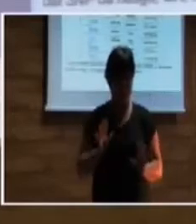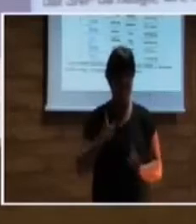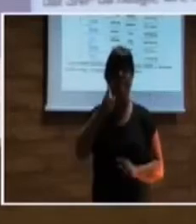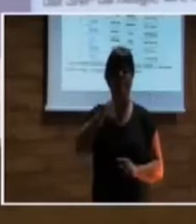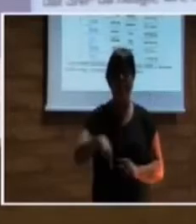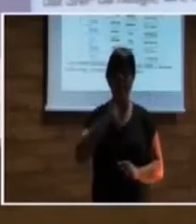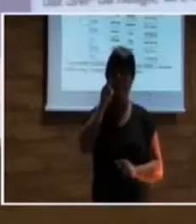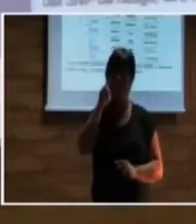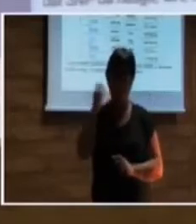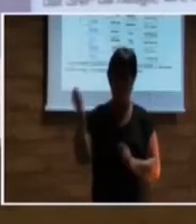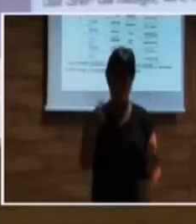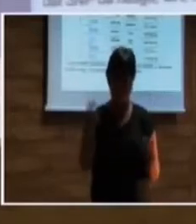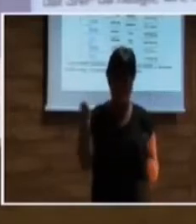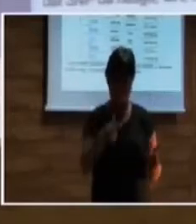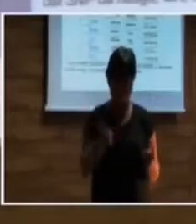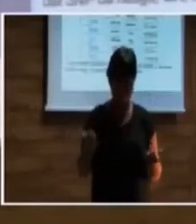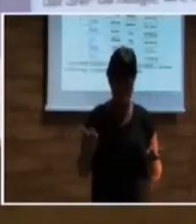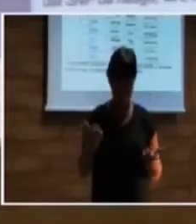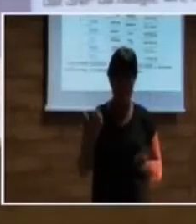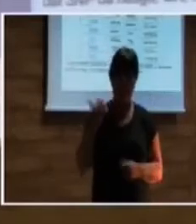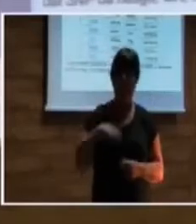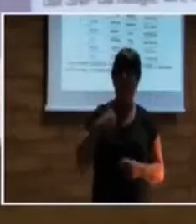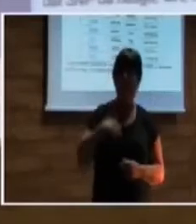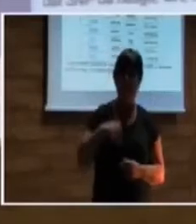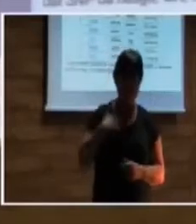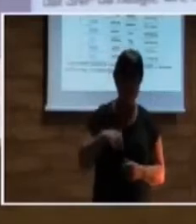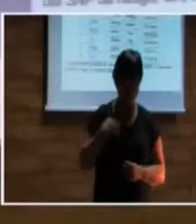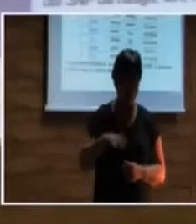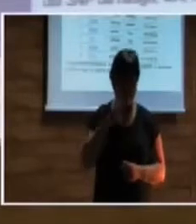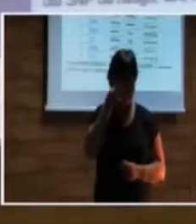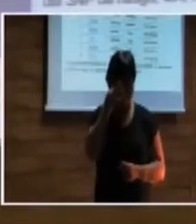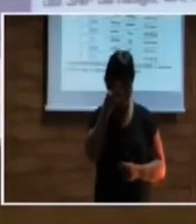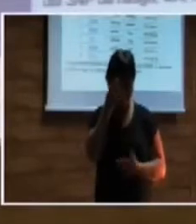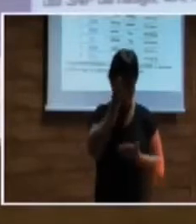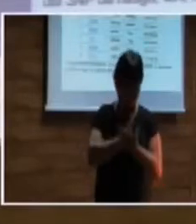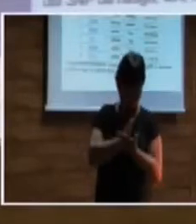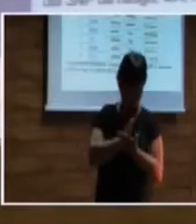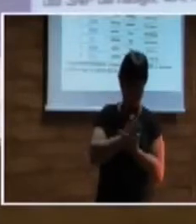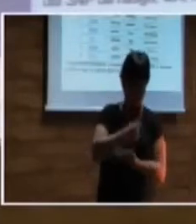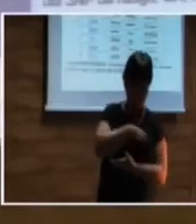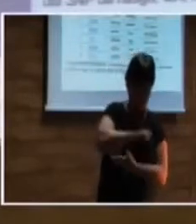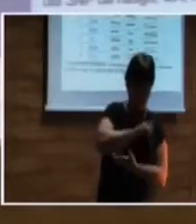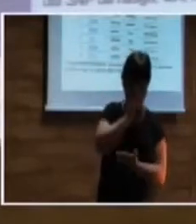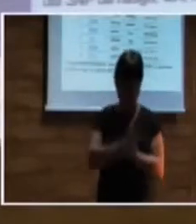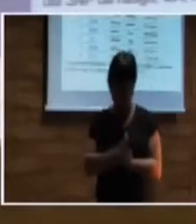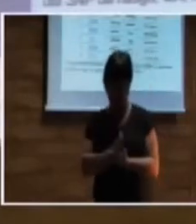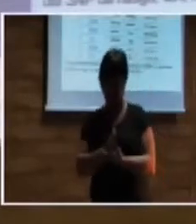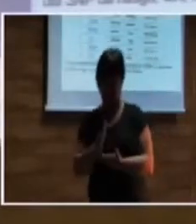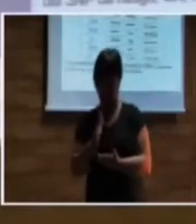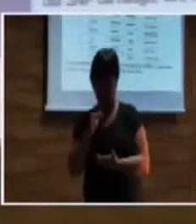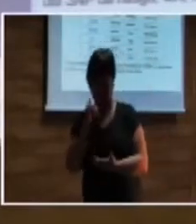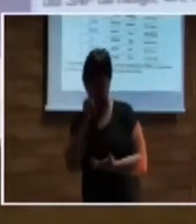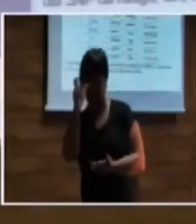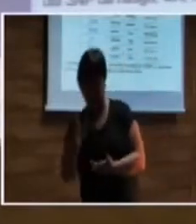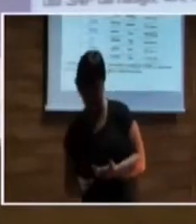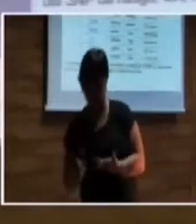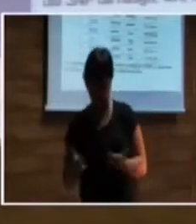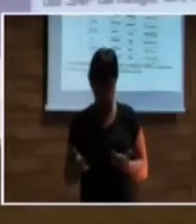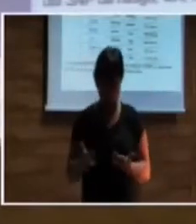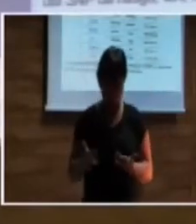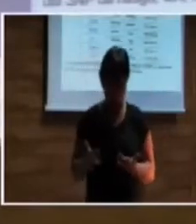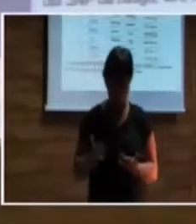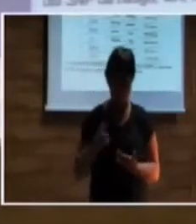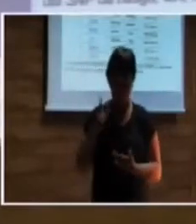italiana, los argentinos somos mitad italianos, mitad españoles, en mi caso por ejemplo. Y resulta que en el sur de Italia hay muy poco